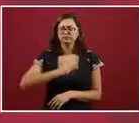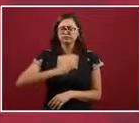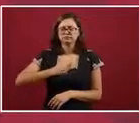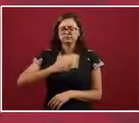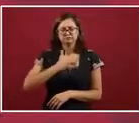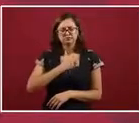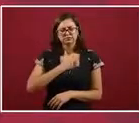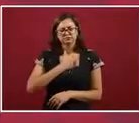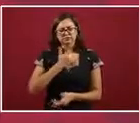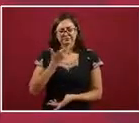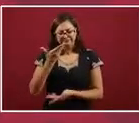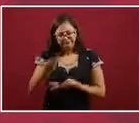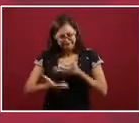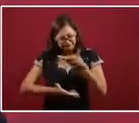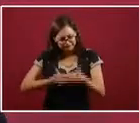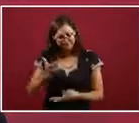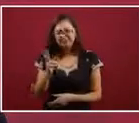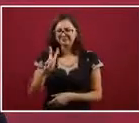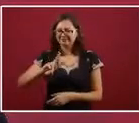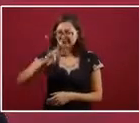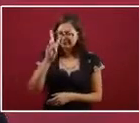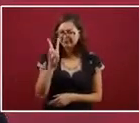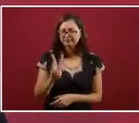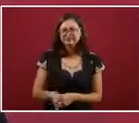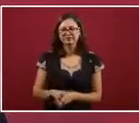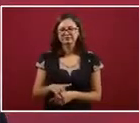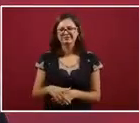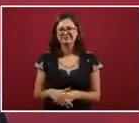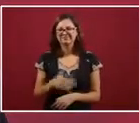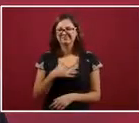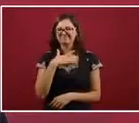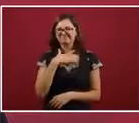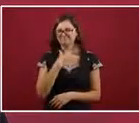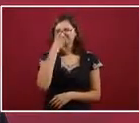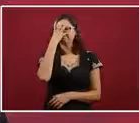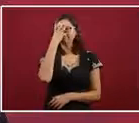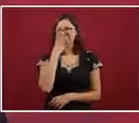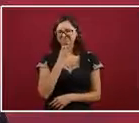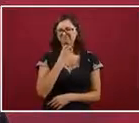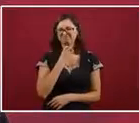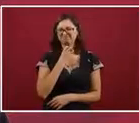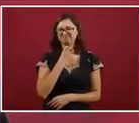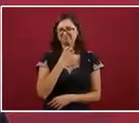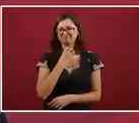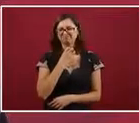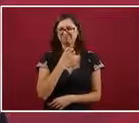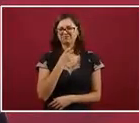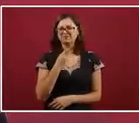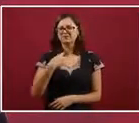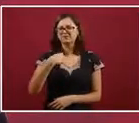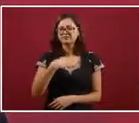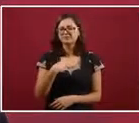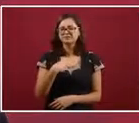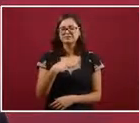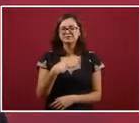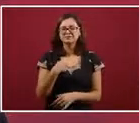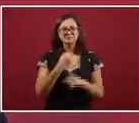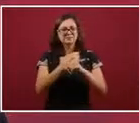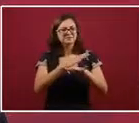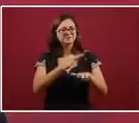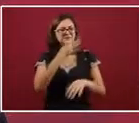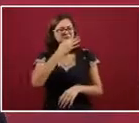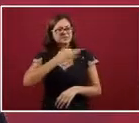pésame sincero, me produce tristeza cada vez que me informan